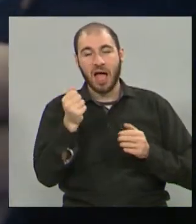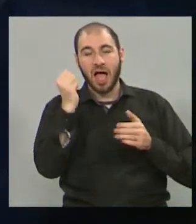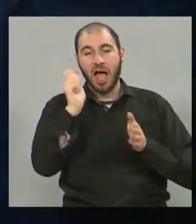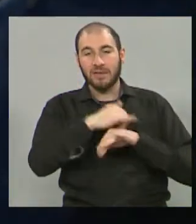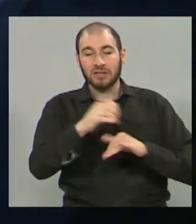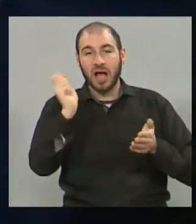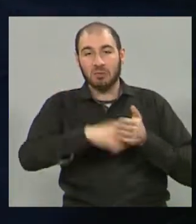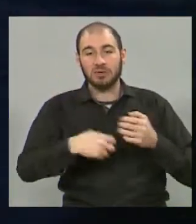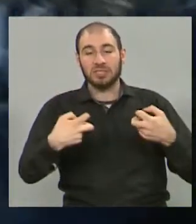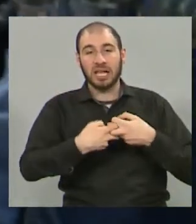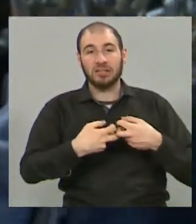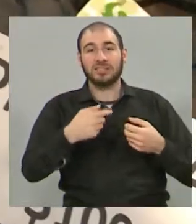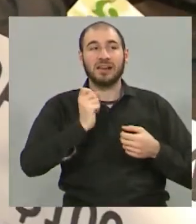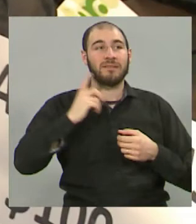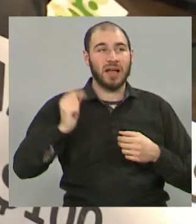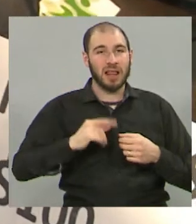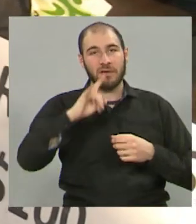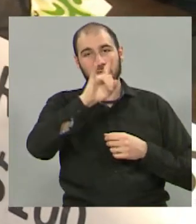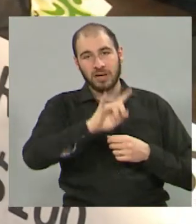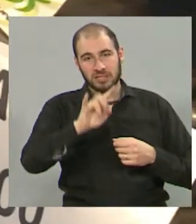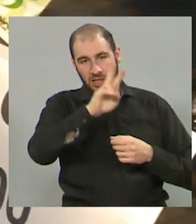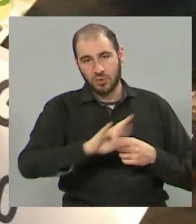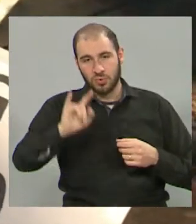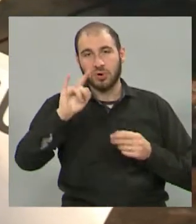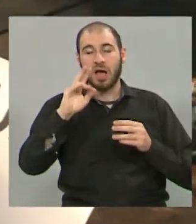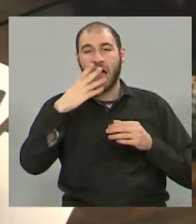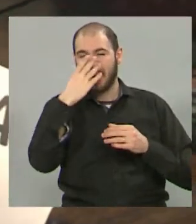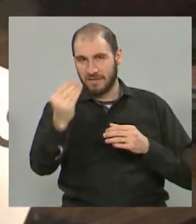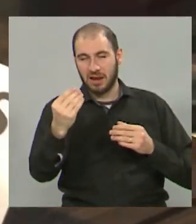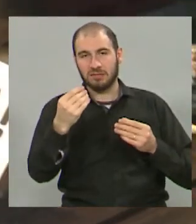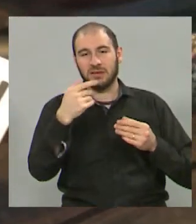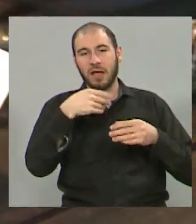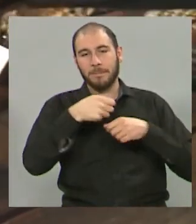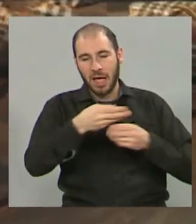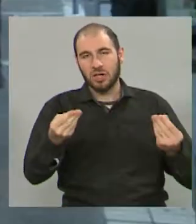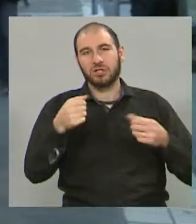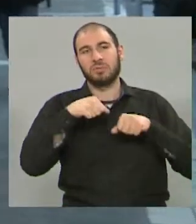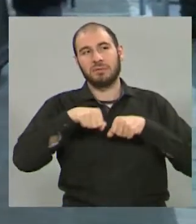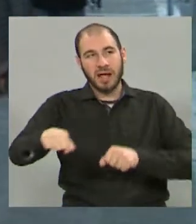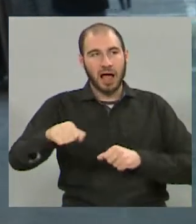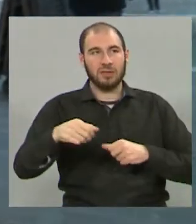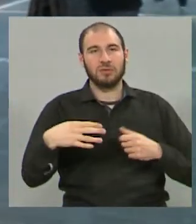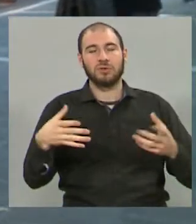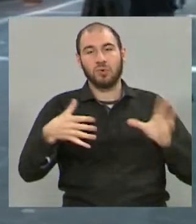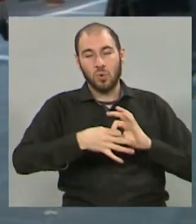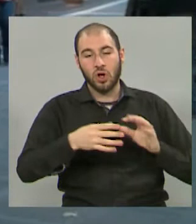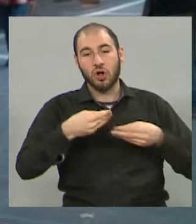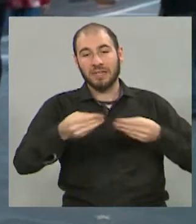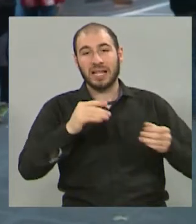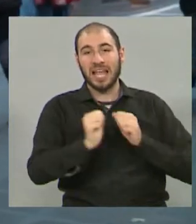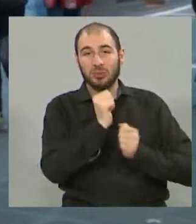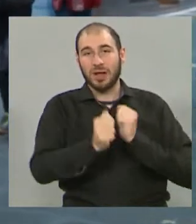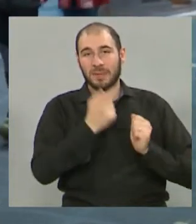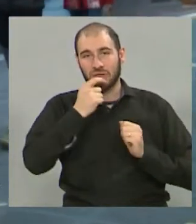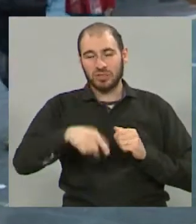acuerdo con los gremios de sant rafael valle de uco y general alvear mayoristas supermercadistas la unión comercial e industrial de mendoza